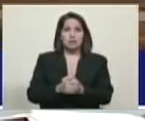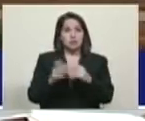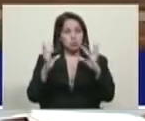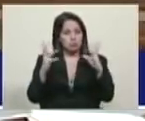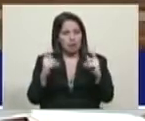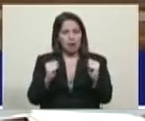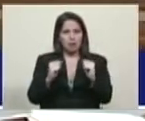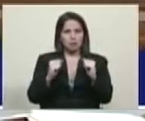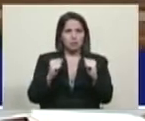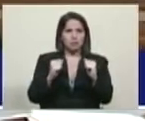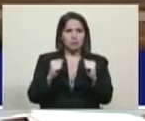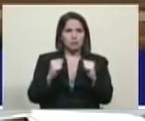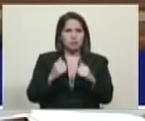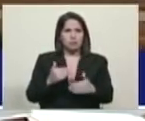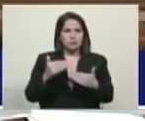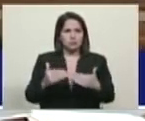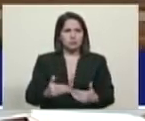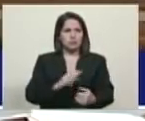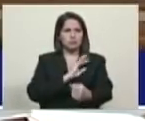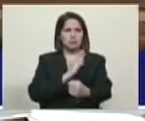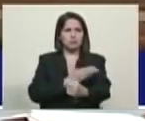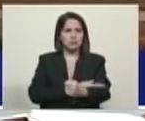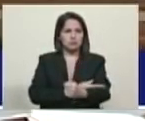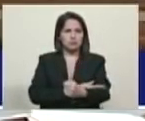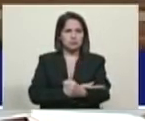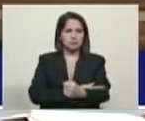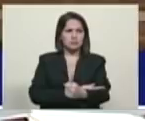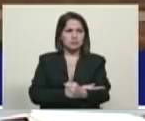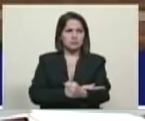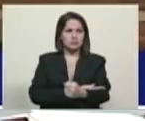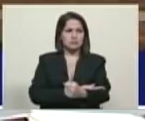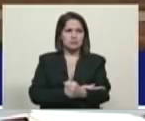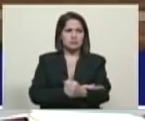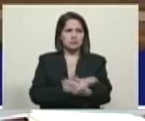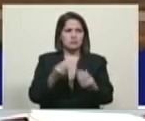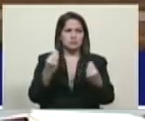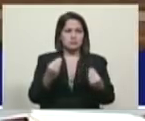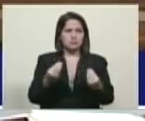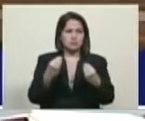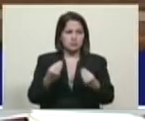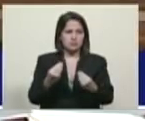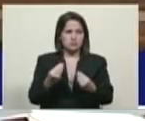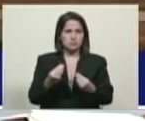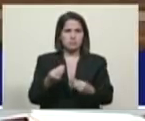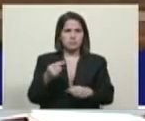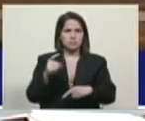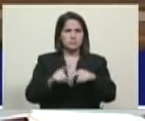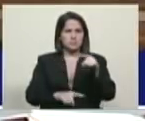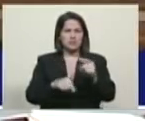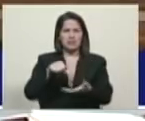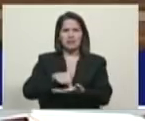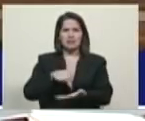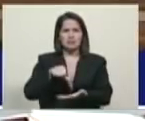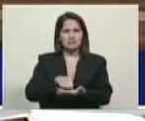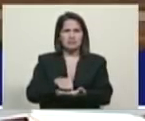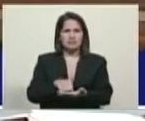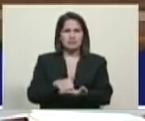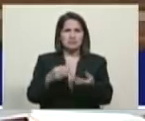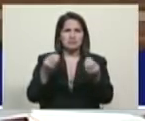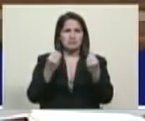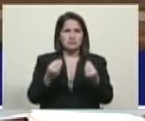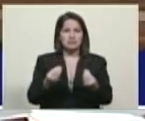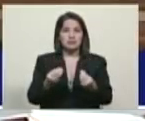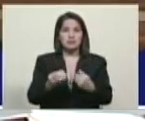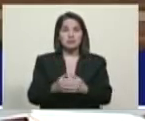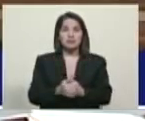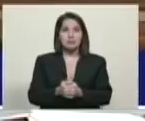su fuerza, la unión nacional para construir la Venezuela potencia. Ese es el centro de